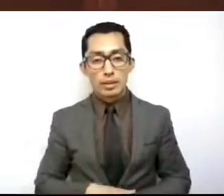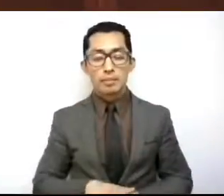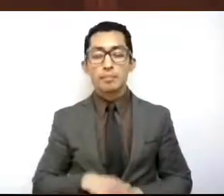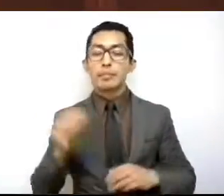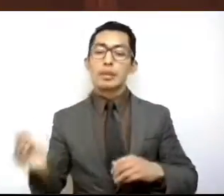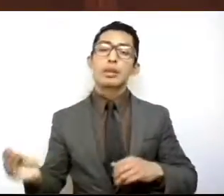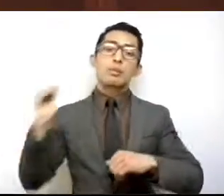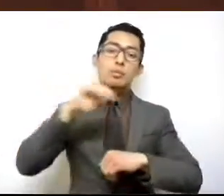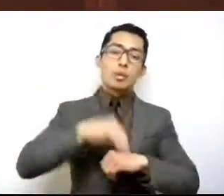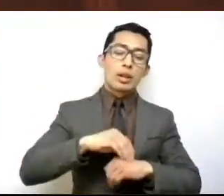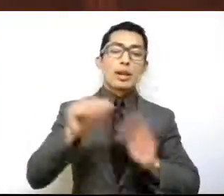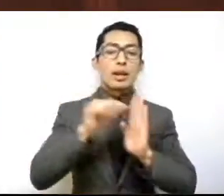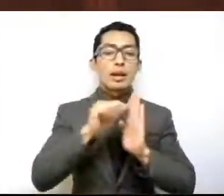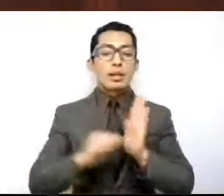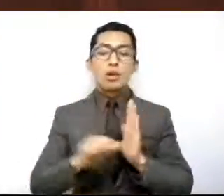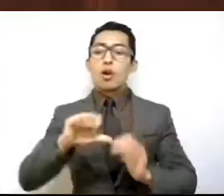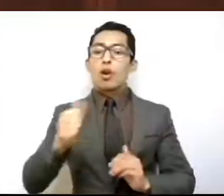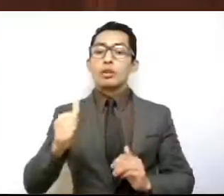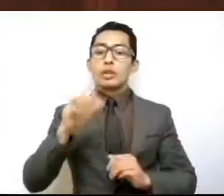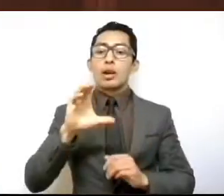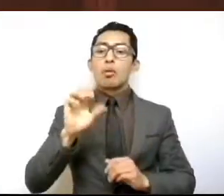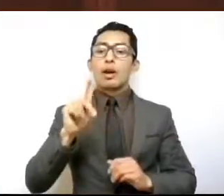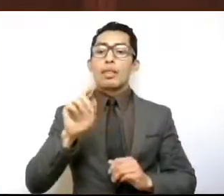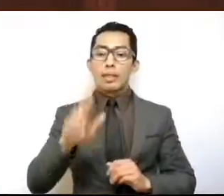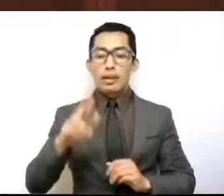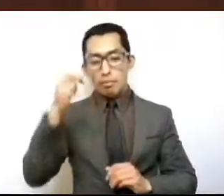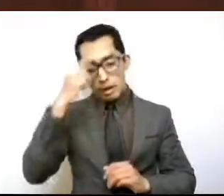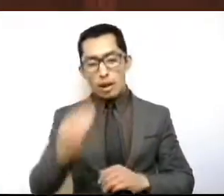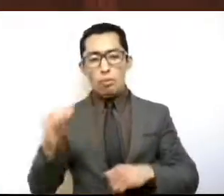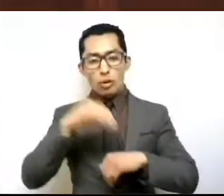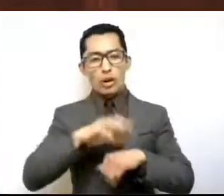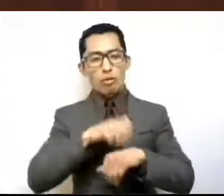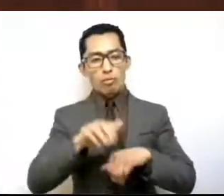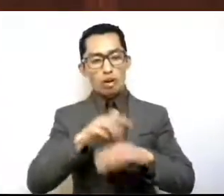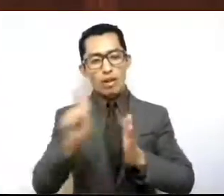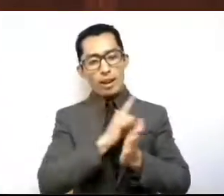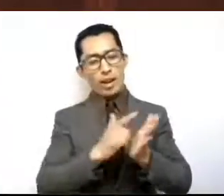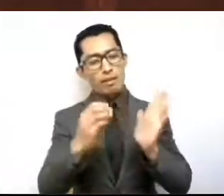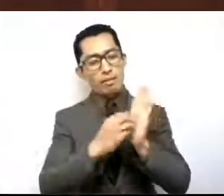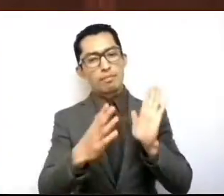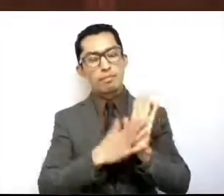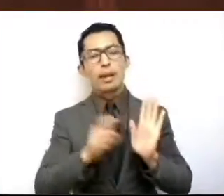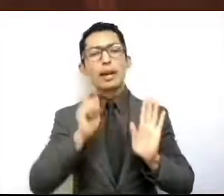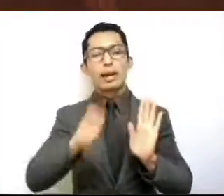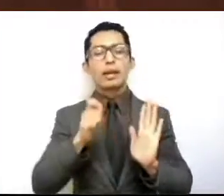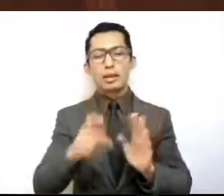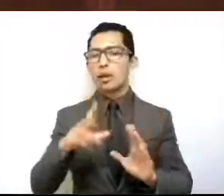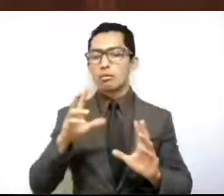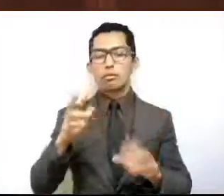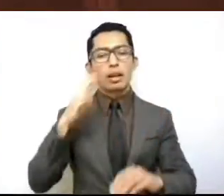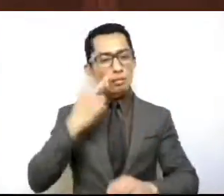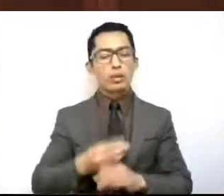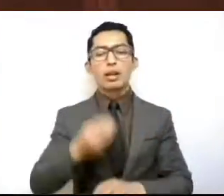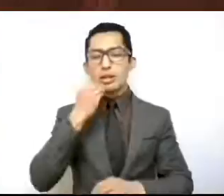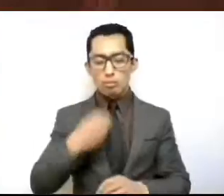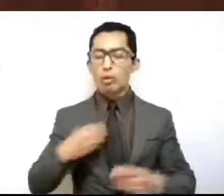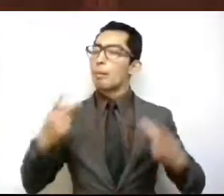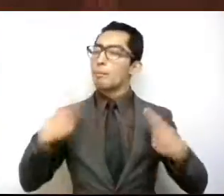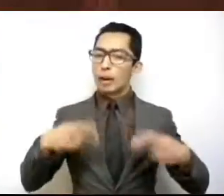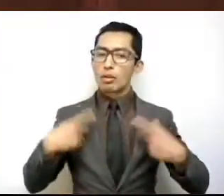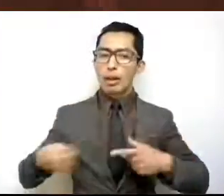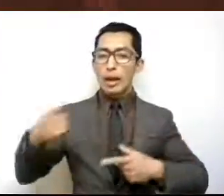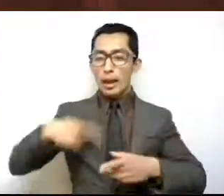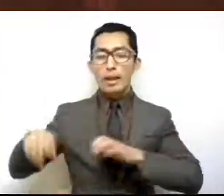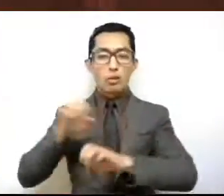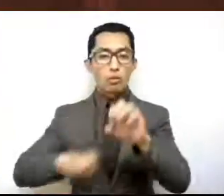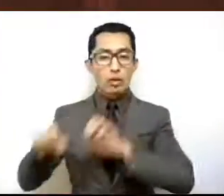adiciona el artículo 11 quater para incluir en el texto normativo que no se extingue la responsabilidad penal de las personas jurídicas